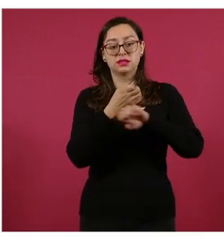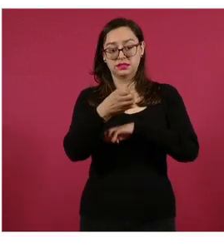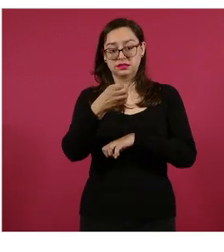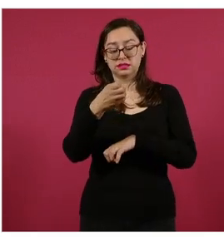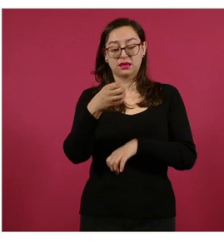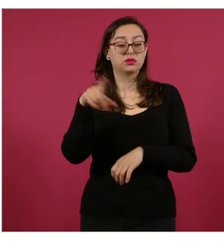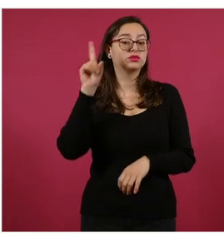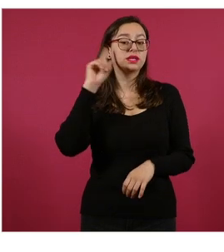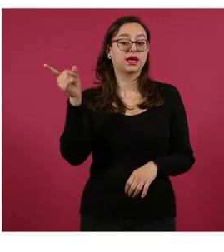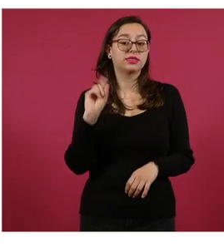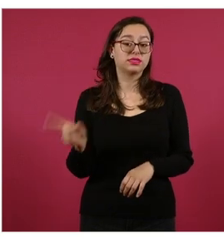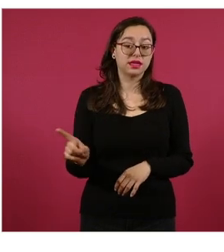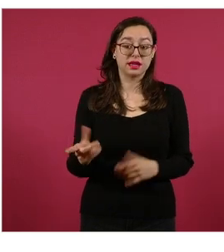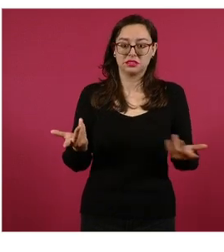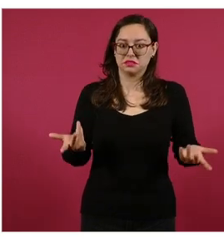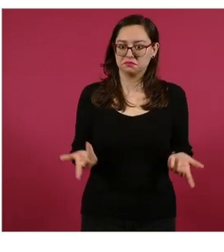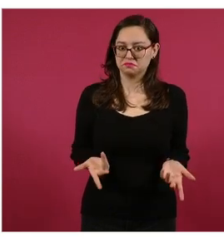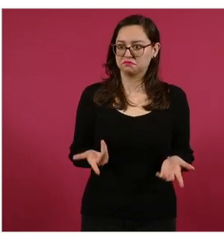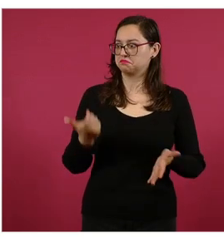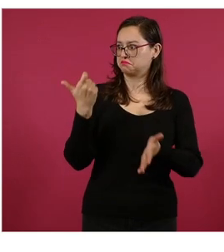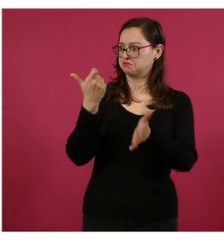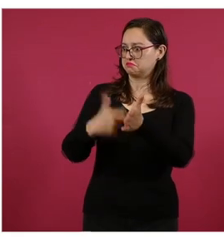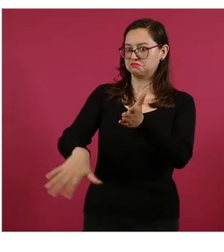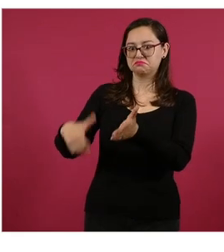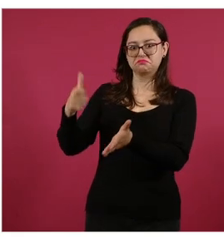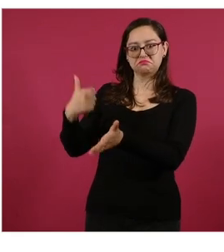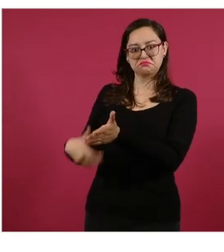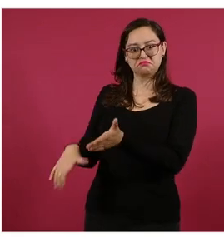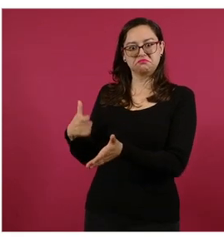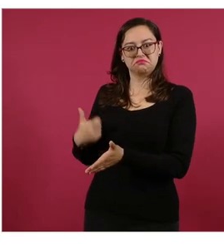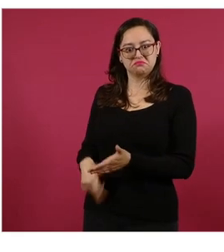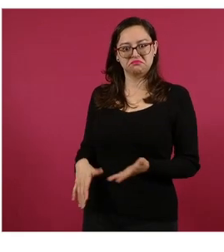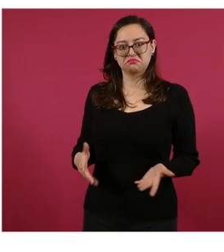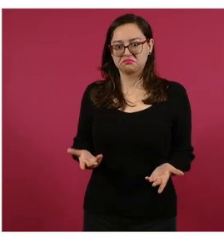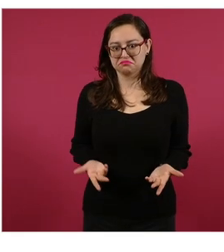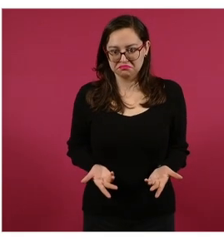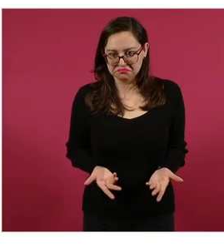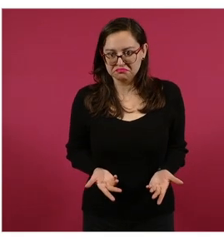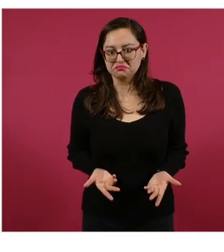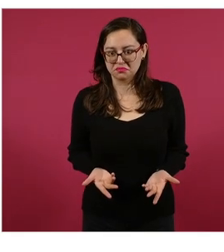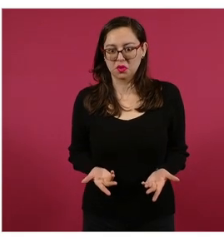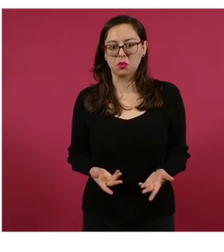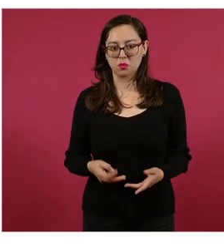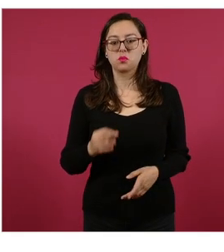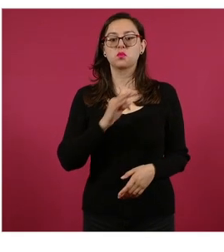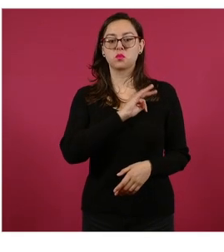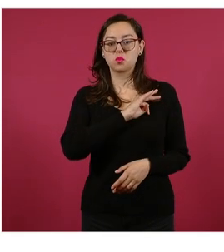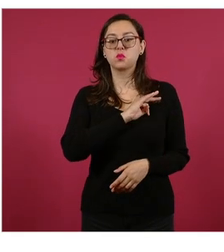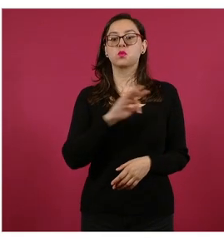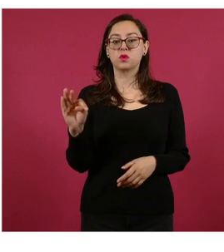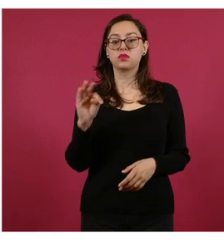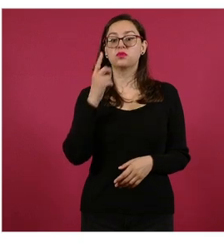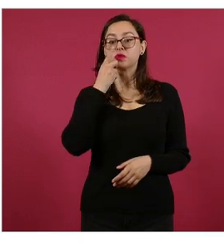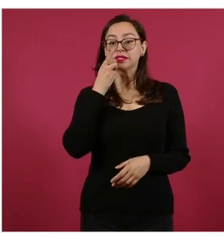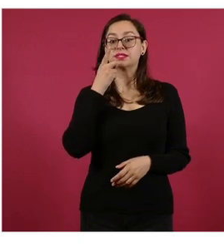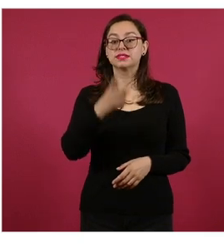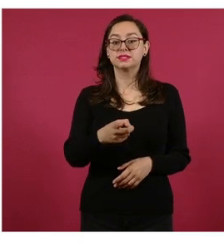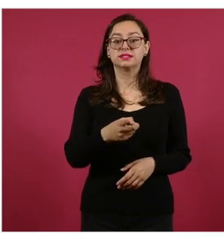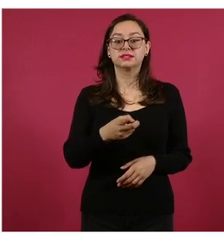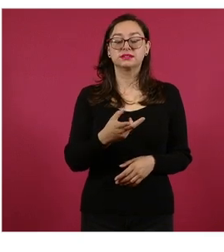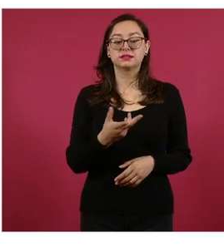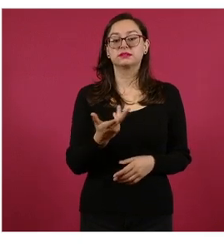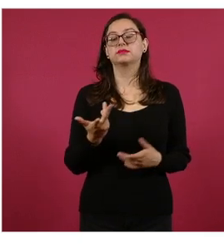de Zacatecas. Como les comentaba, precios bastante importantes. En general podemos hablar de que hay